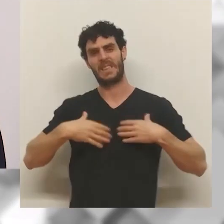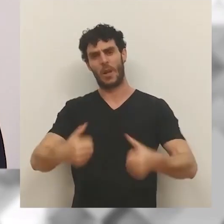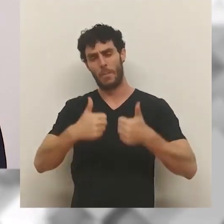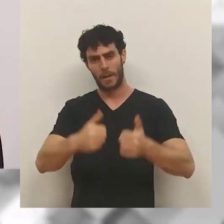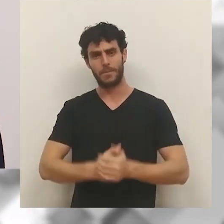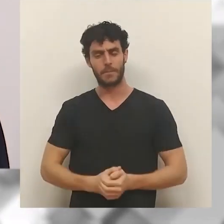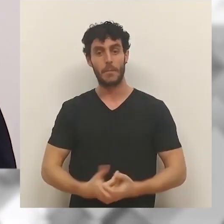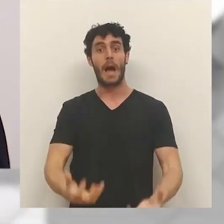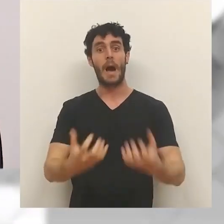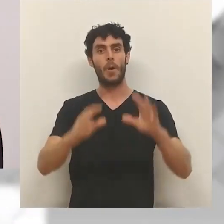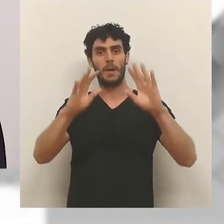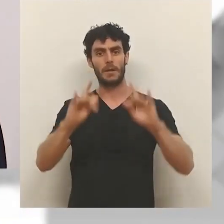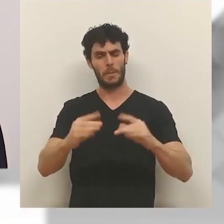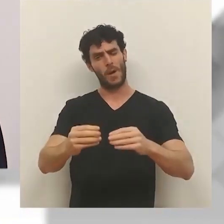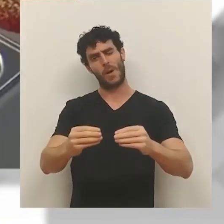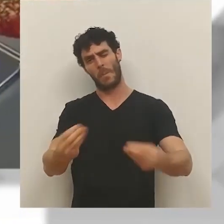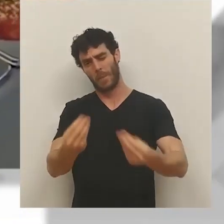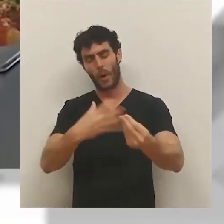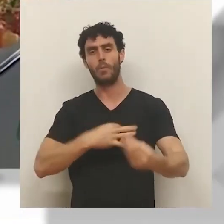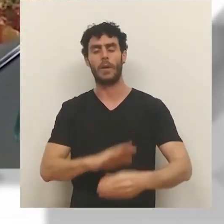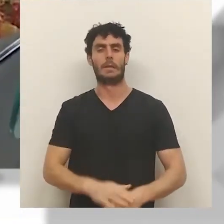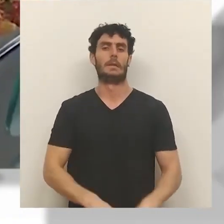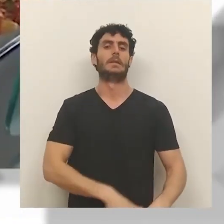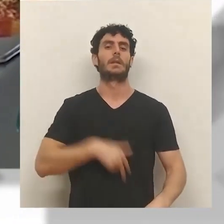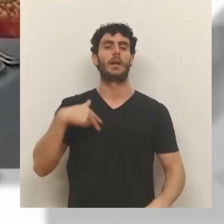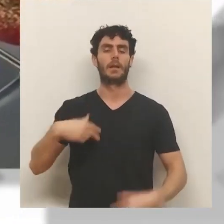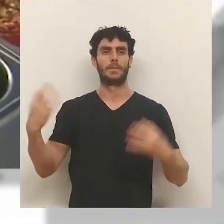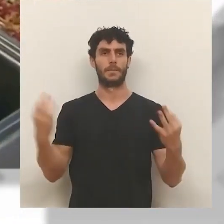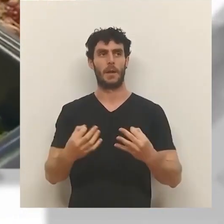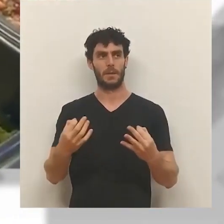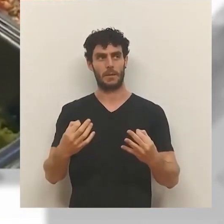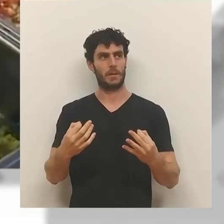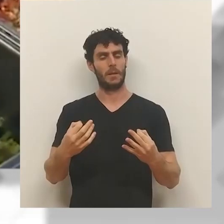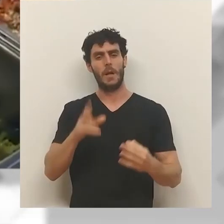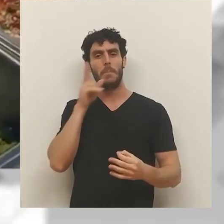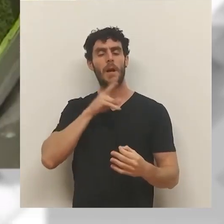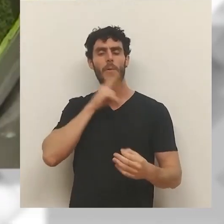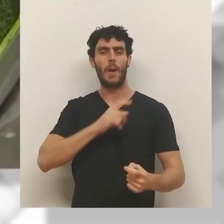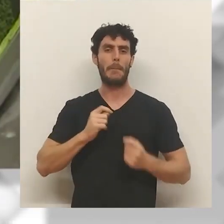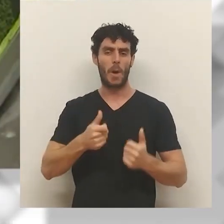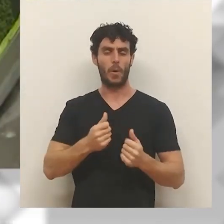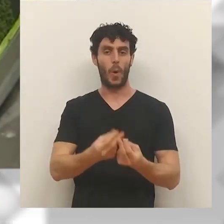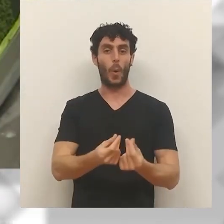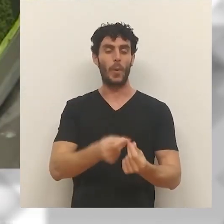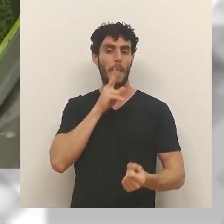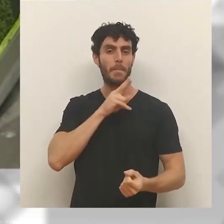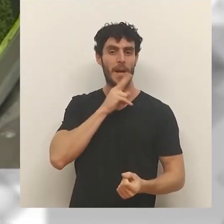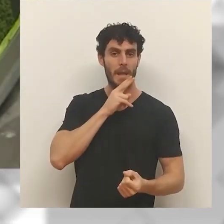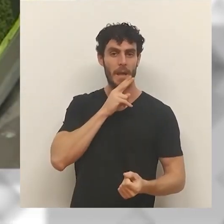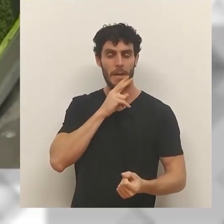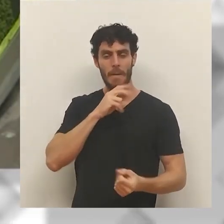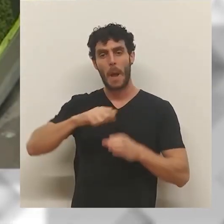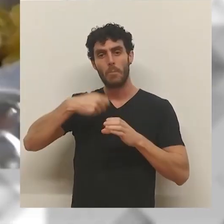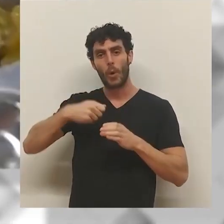son bastante más equilibrados, bastante más saludables. Aprueban, pero hay margen de mejora. En general lo que ocurre es que se limitan a muy poquitas